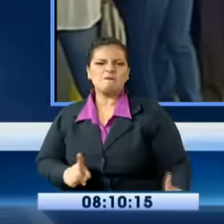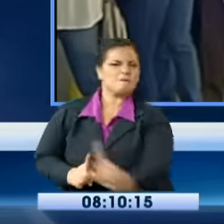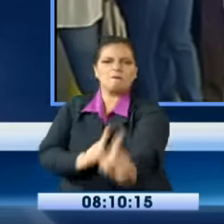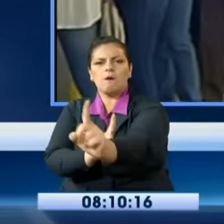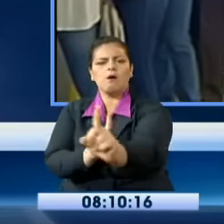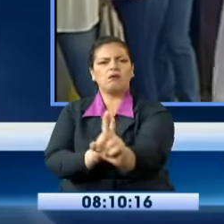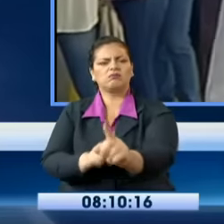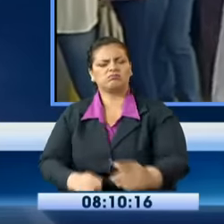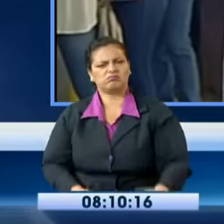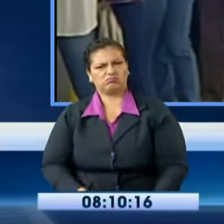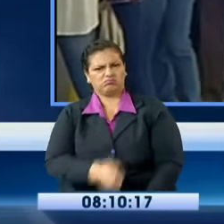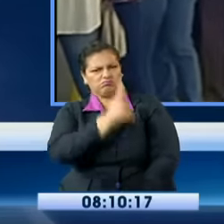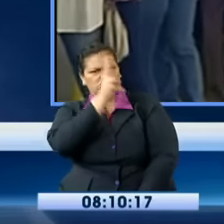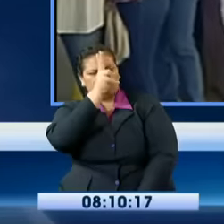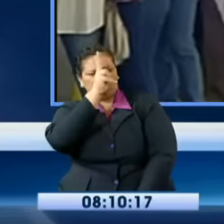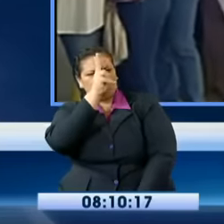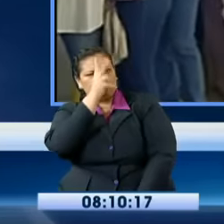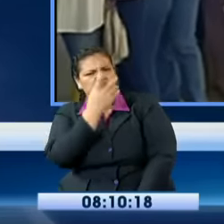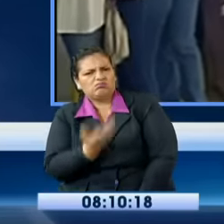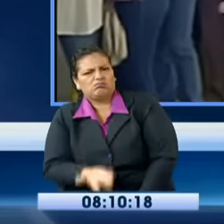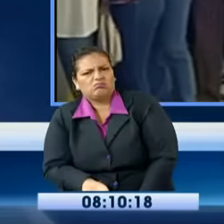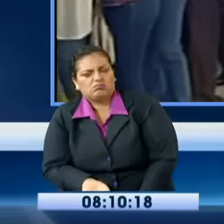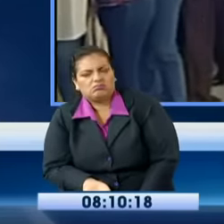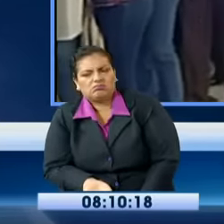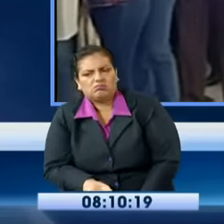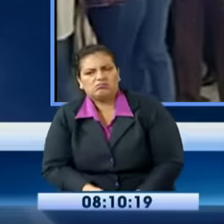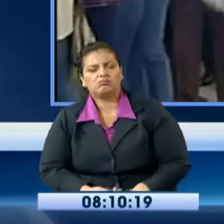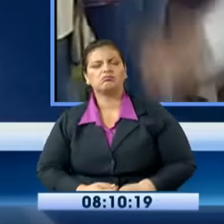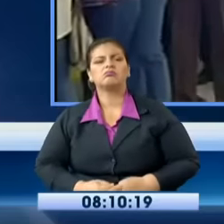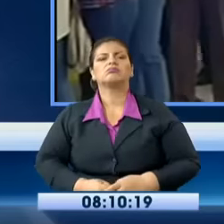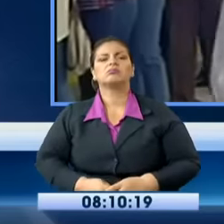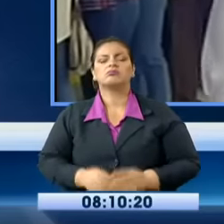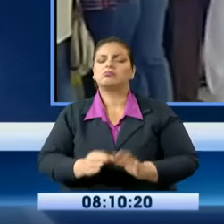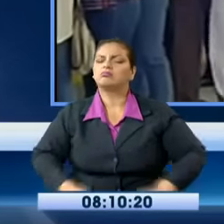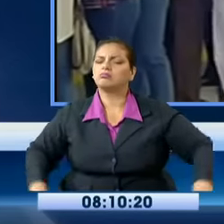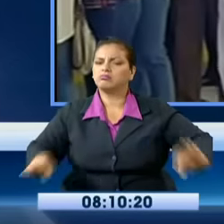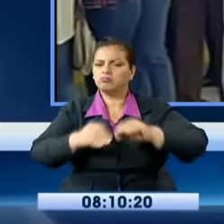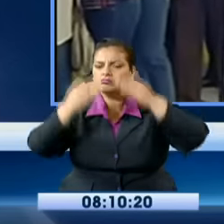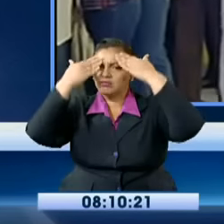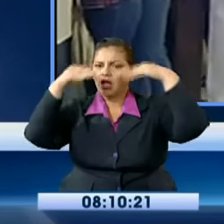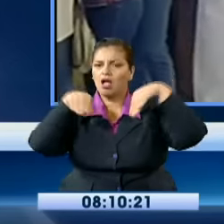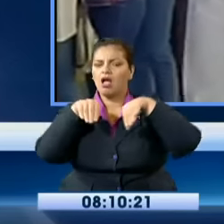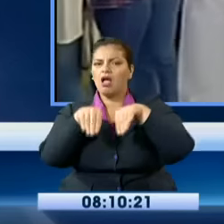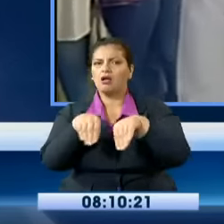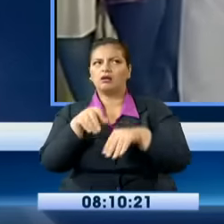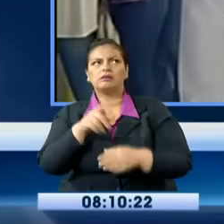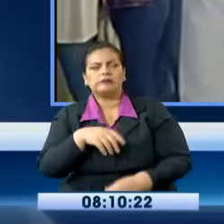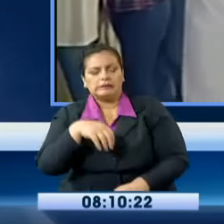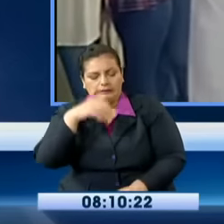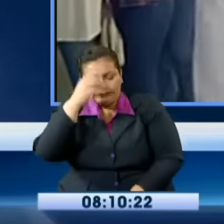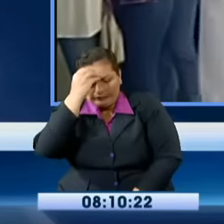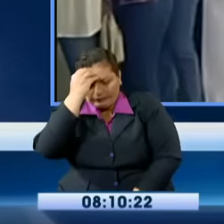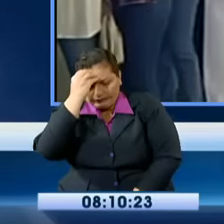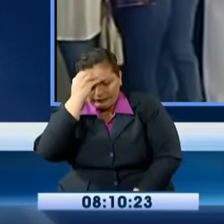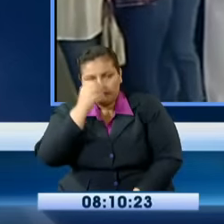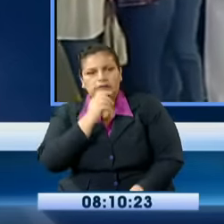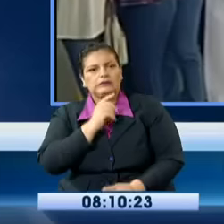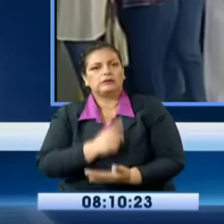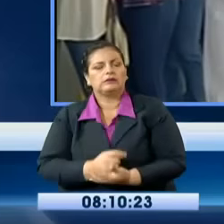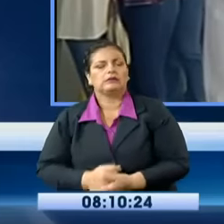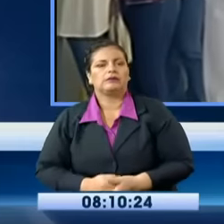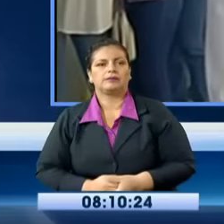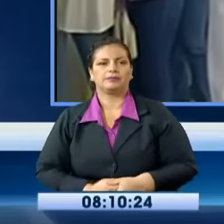para evitar este tipo de abusos o acosos en las unidades y en las estaciones. Claro, otros factores de control que